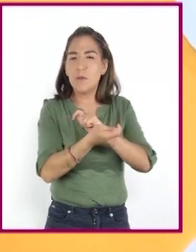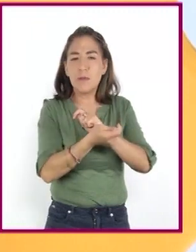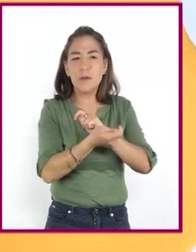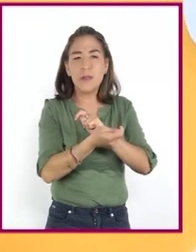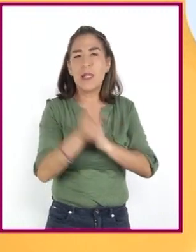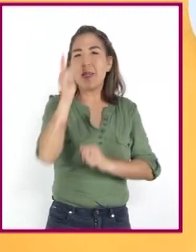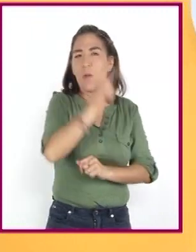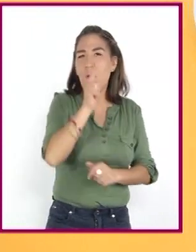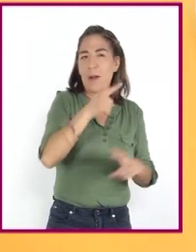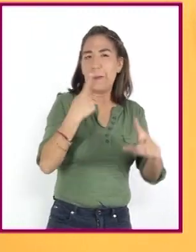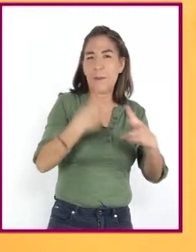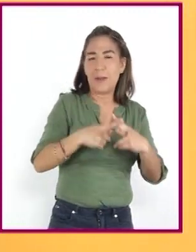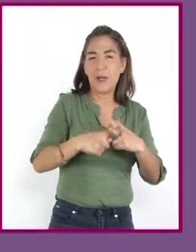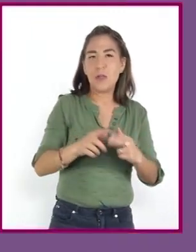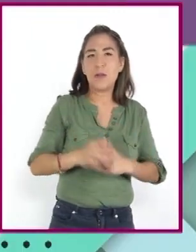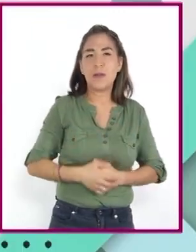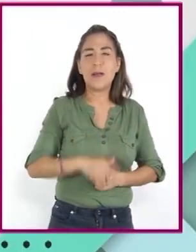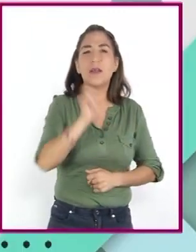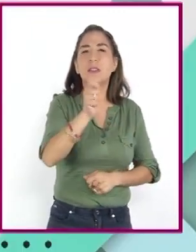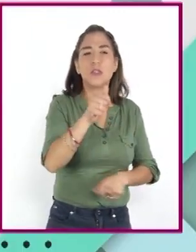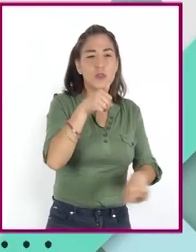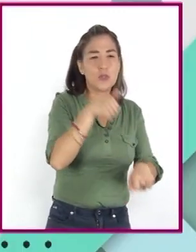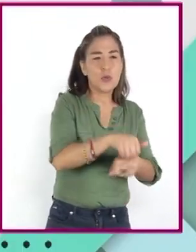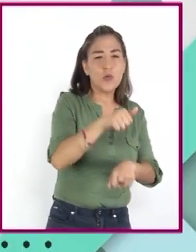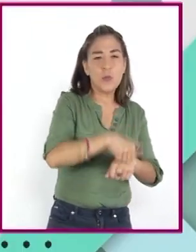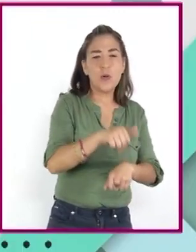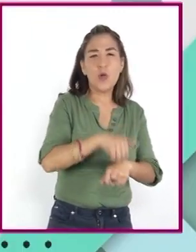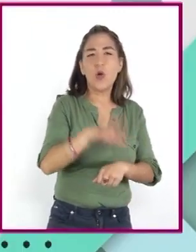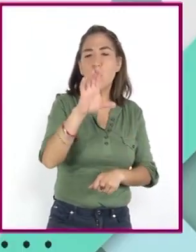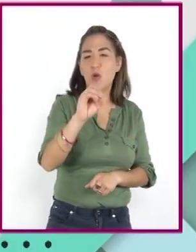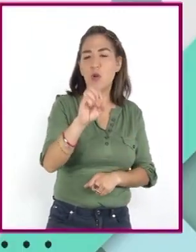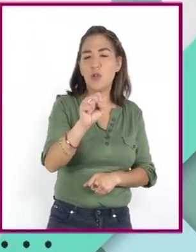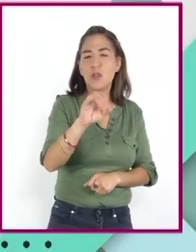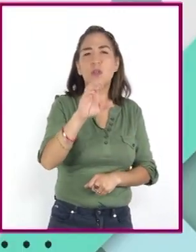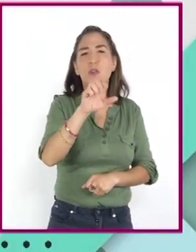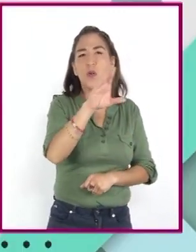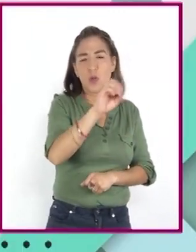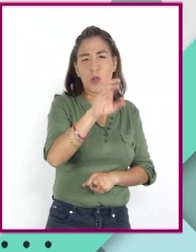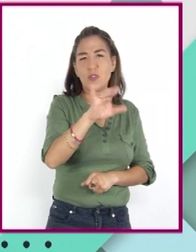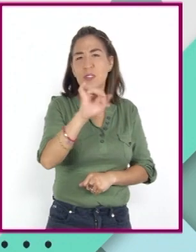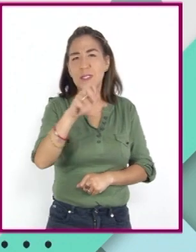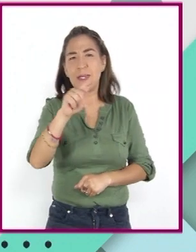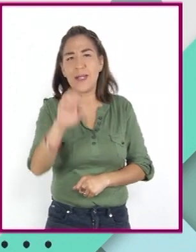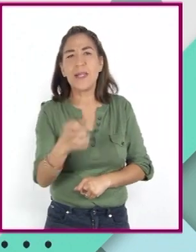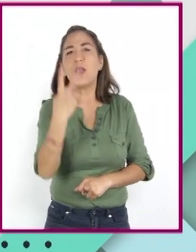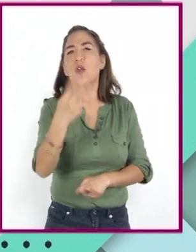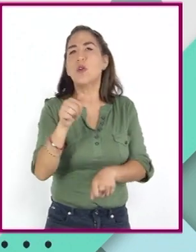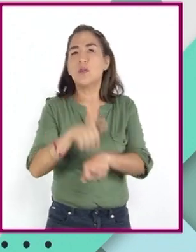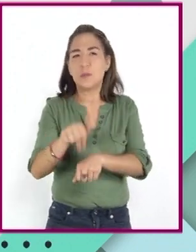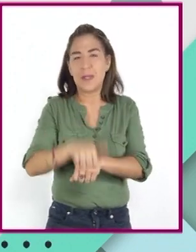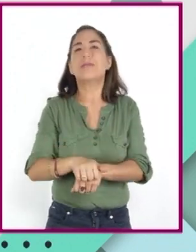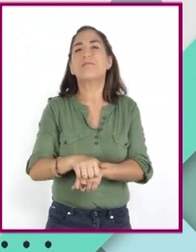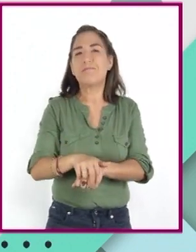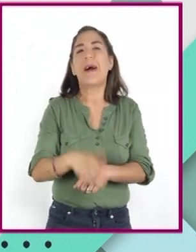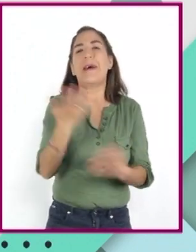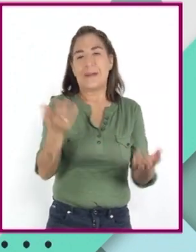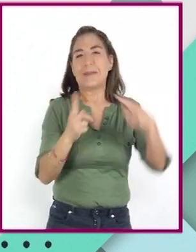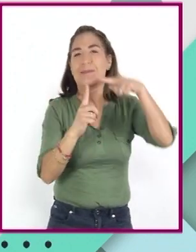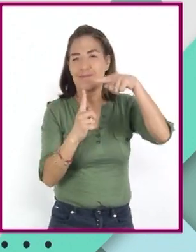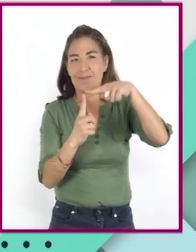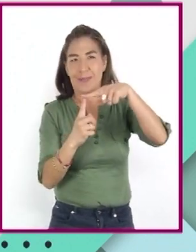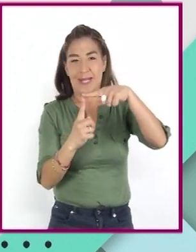el cociente de dos números? Cociente se refiere a una división